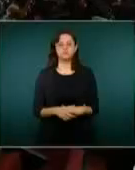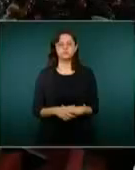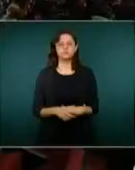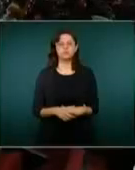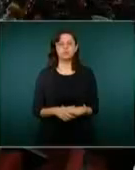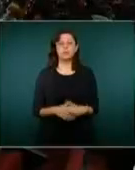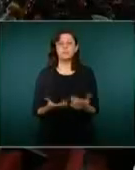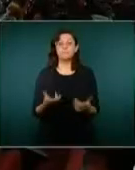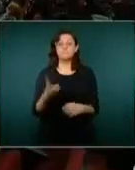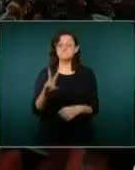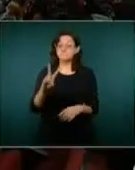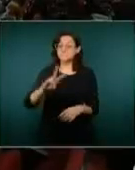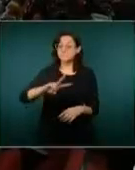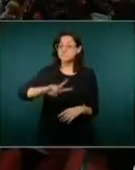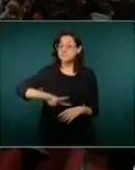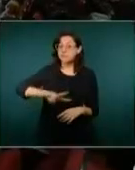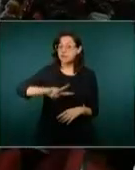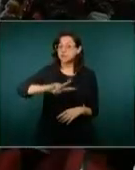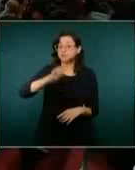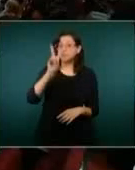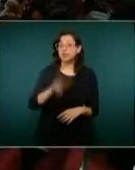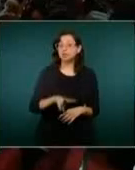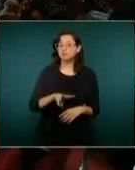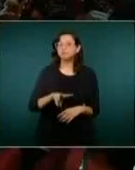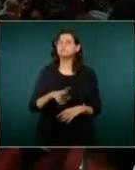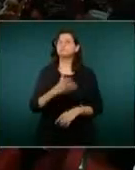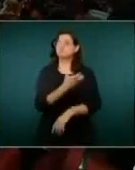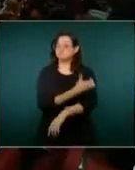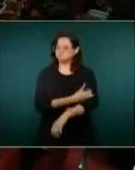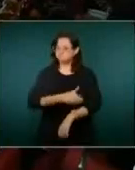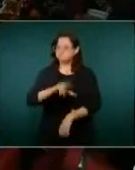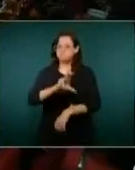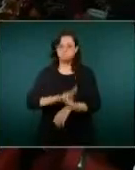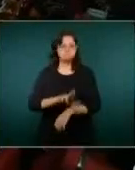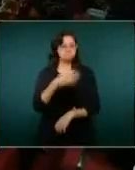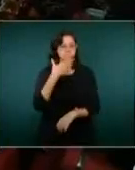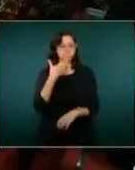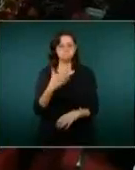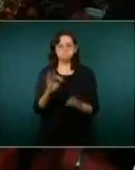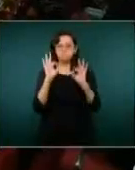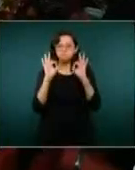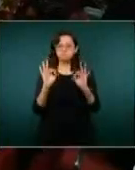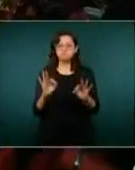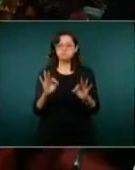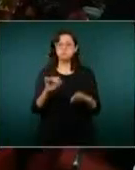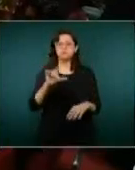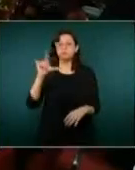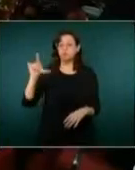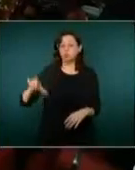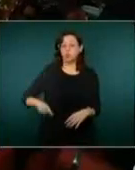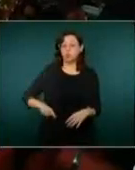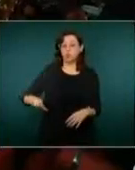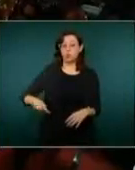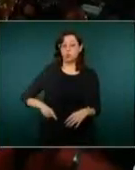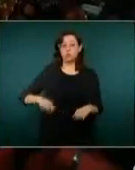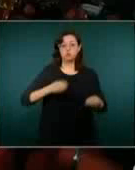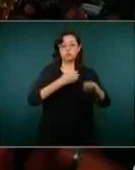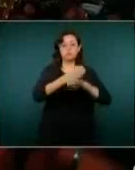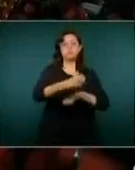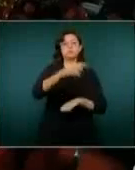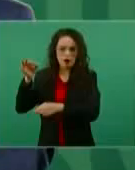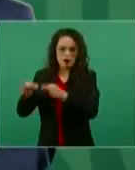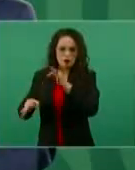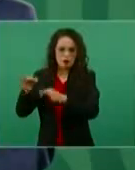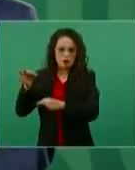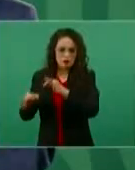Pues mira, es que fueron a la OEA a decir, como niñita chiquita, sí, fue él. Exactamente, justamente. Y Marco Cortés